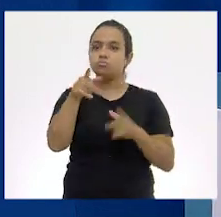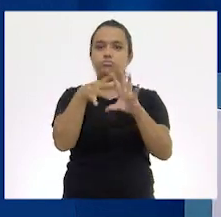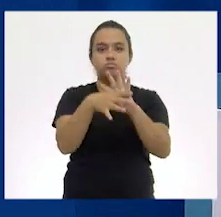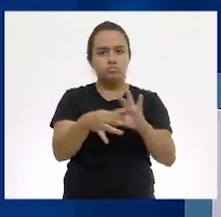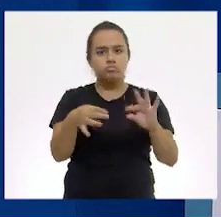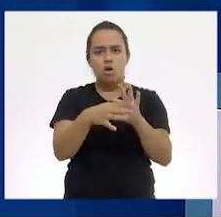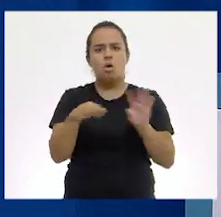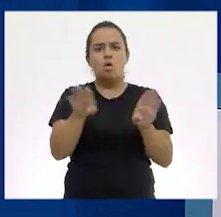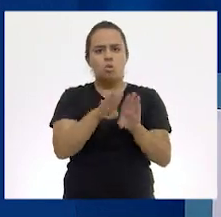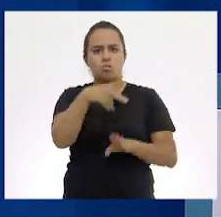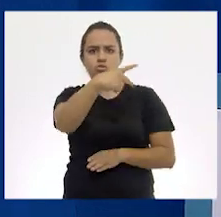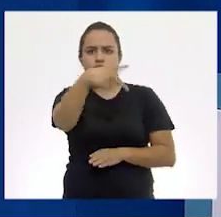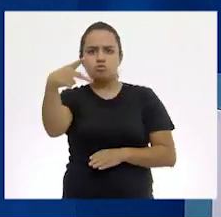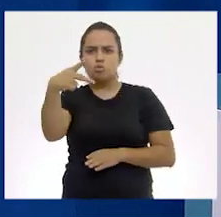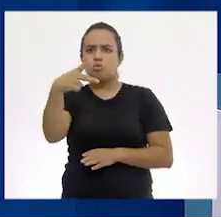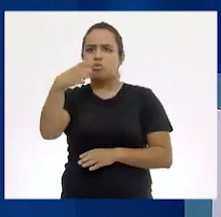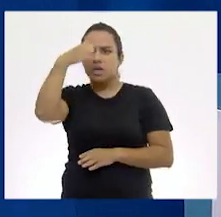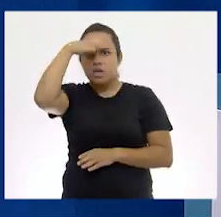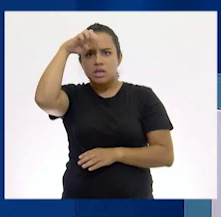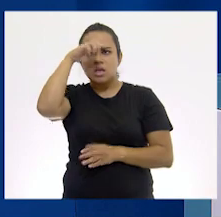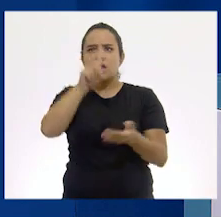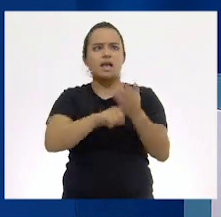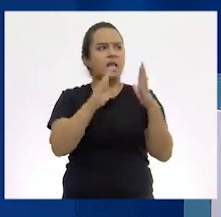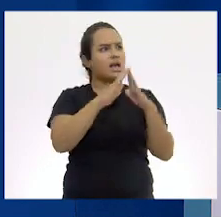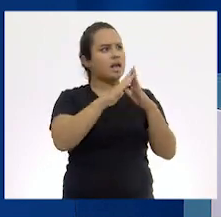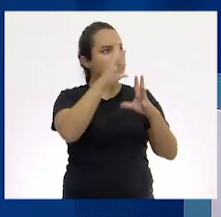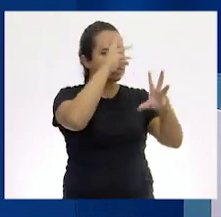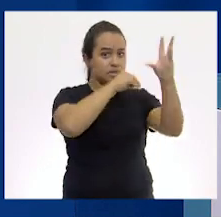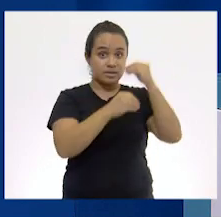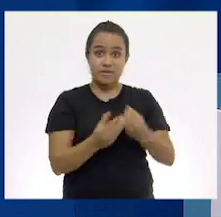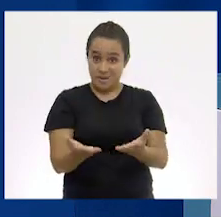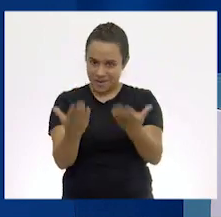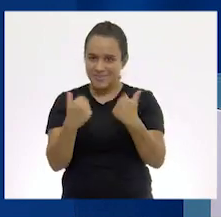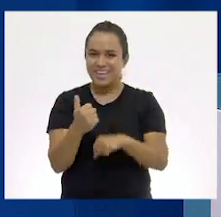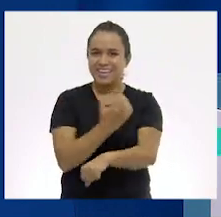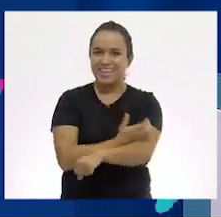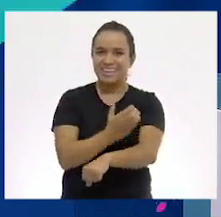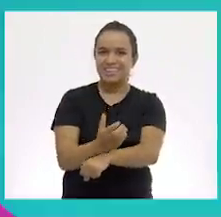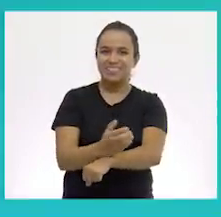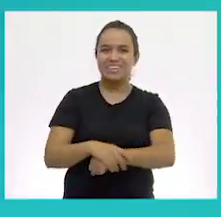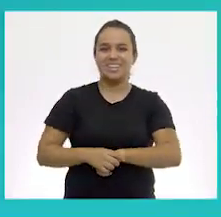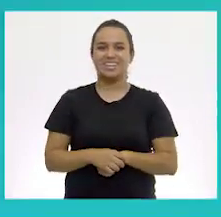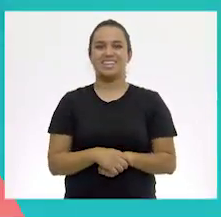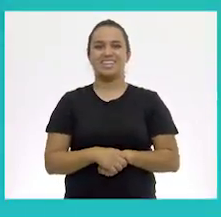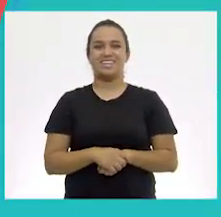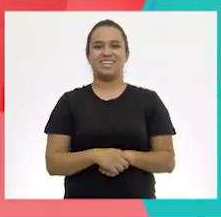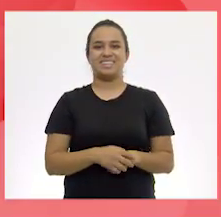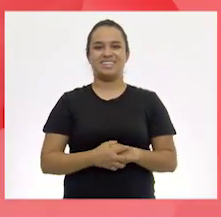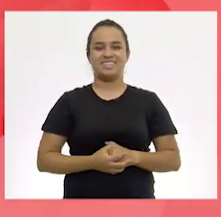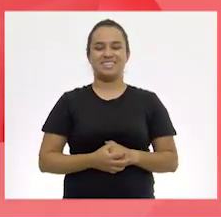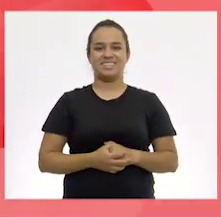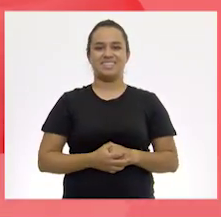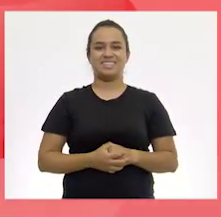contarán su experiencia durante Aprende en Casa 2. ¡Acompáñenos!